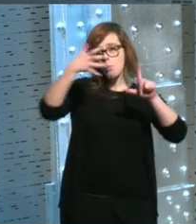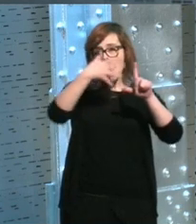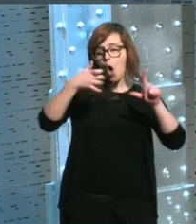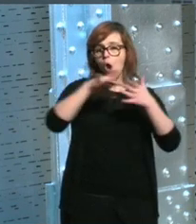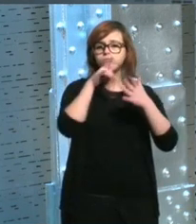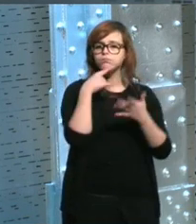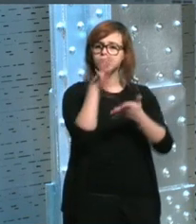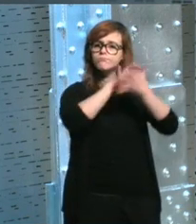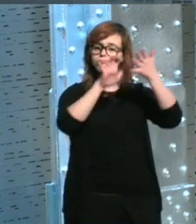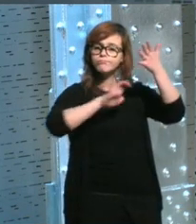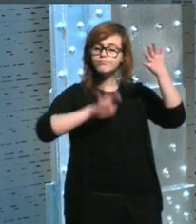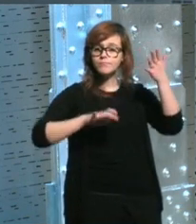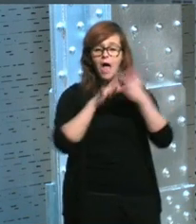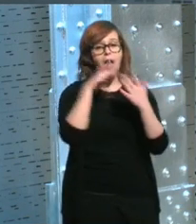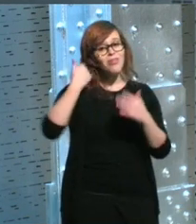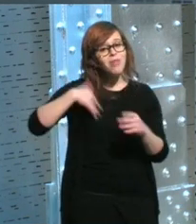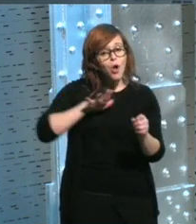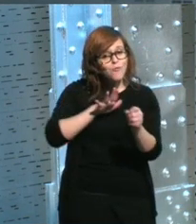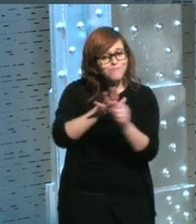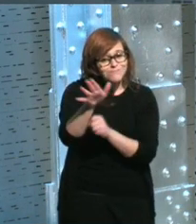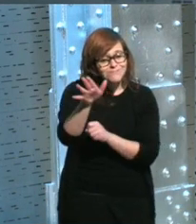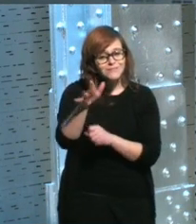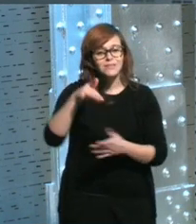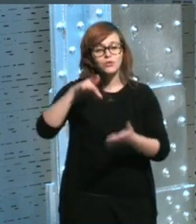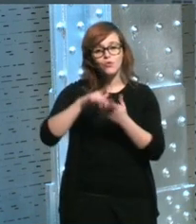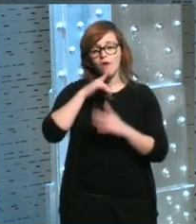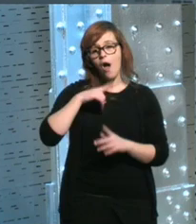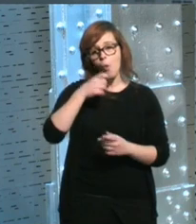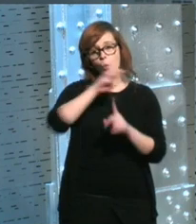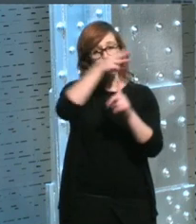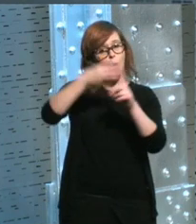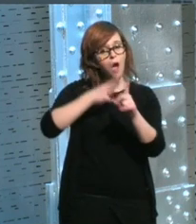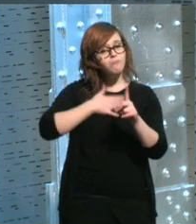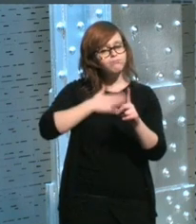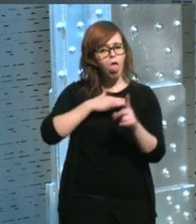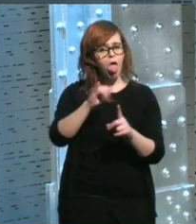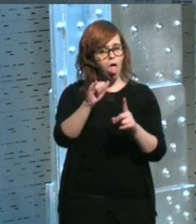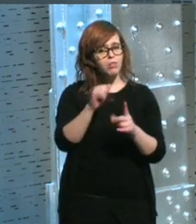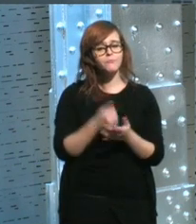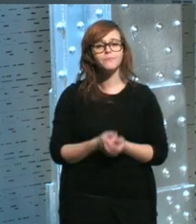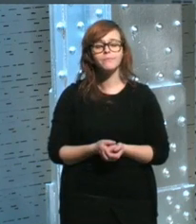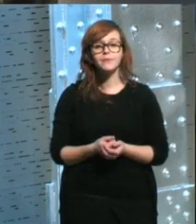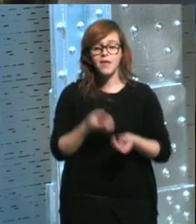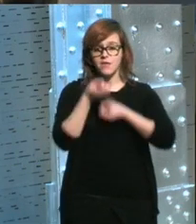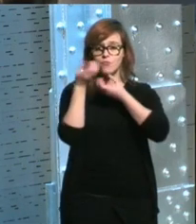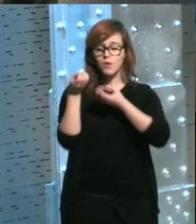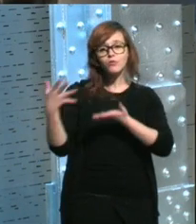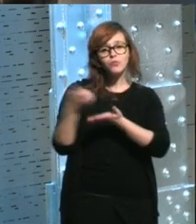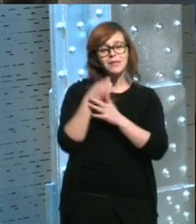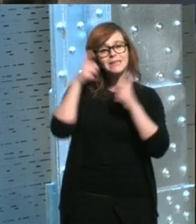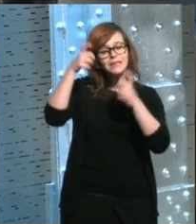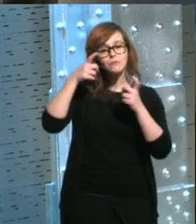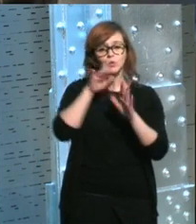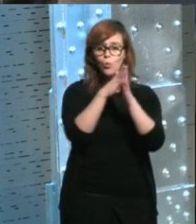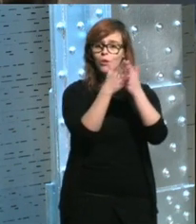que ya está completado y que tenemos colgado en la web de Fundación Telefónica. Ahora toda esta información la vamos a trasladar a un